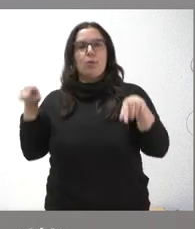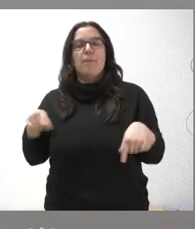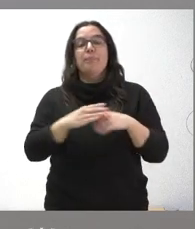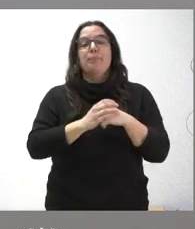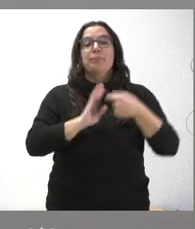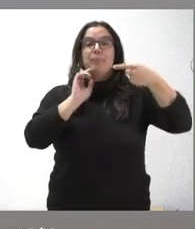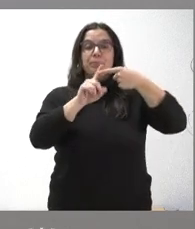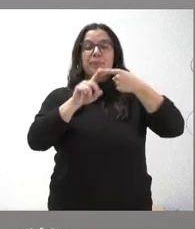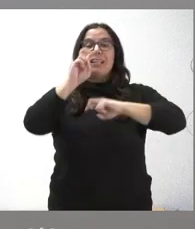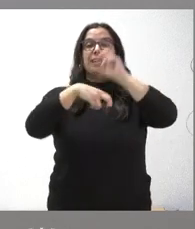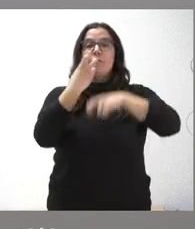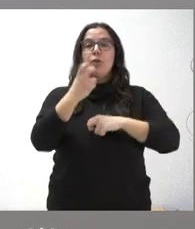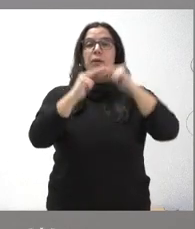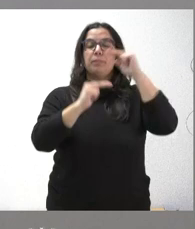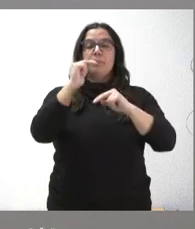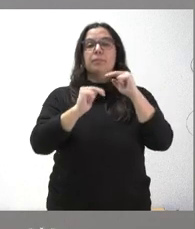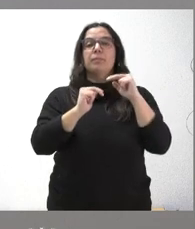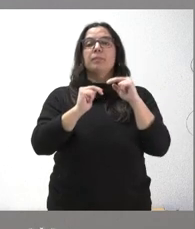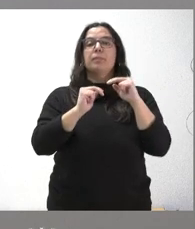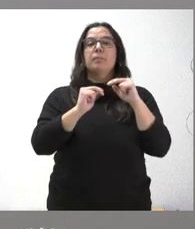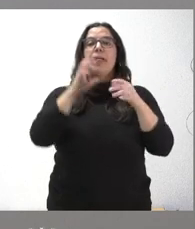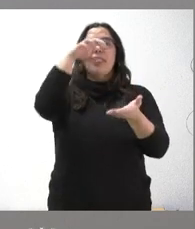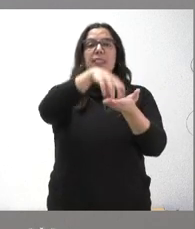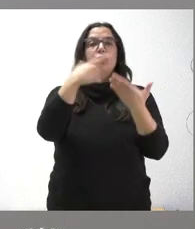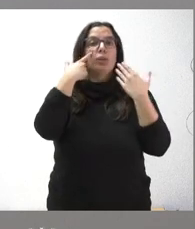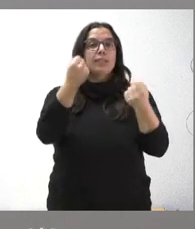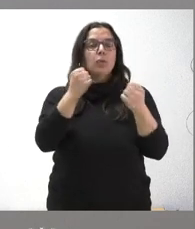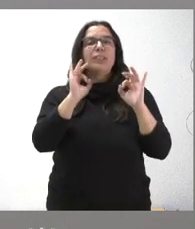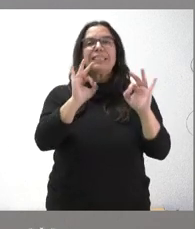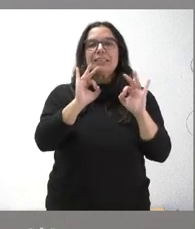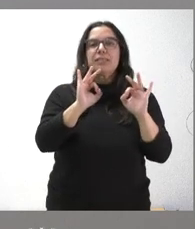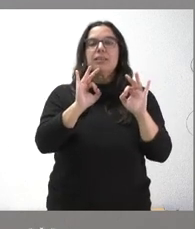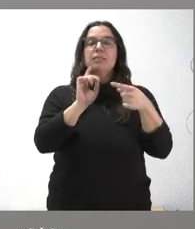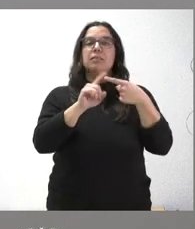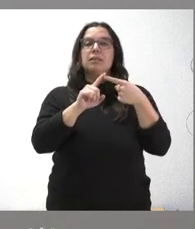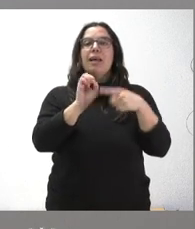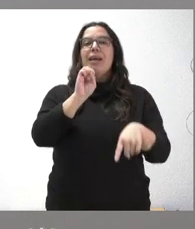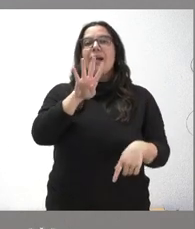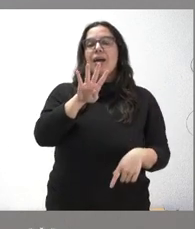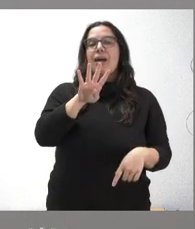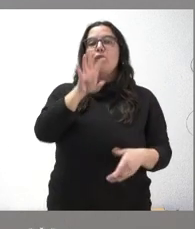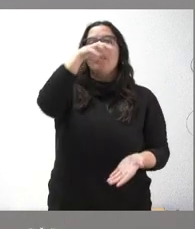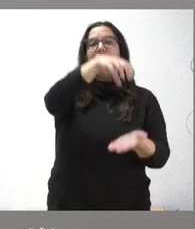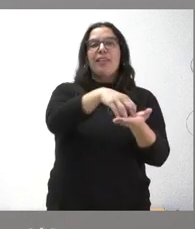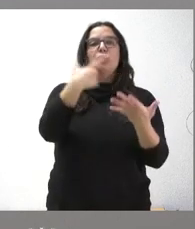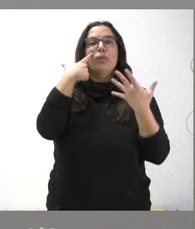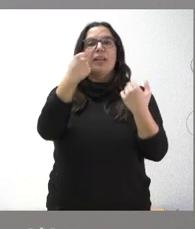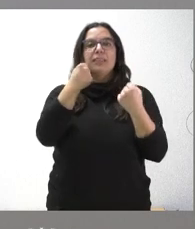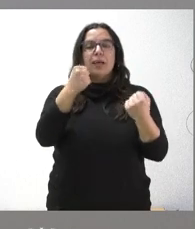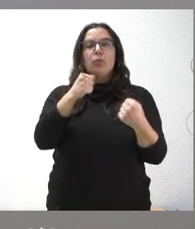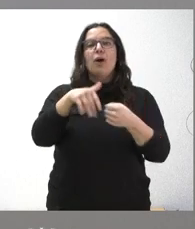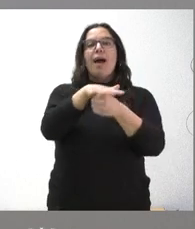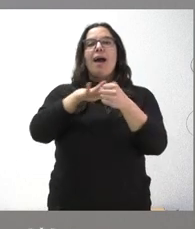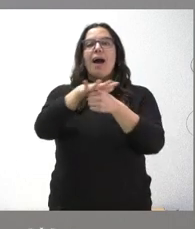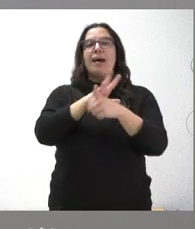de la reforma y renovación de centros de salud hablamos la reforma y renovación de 14 centros de salud en el área